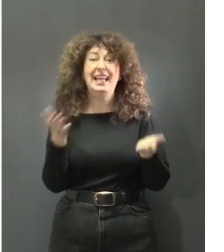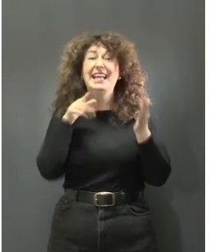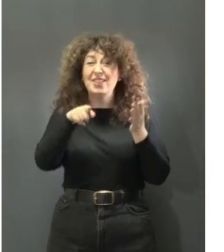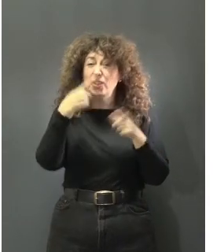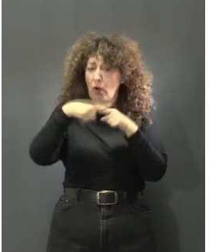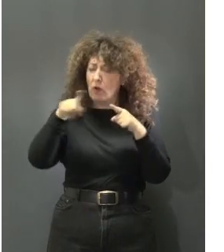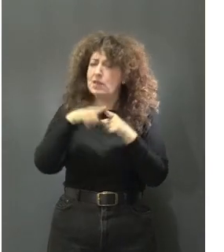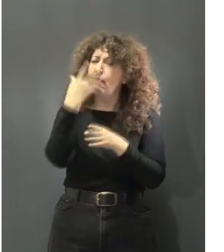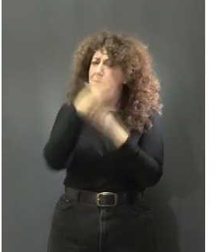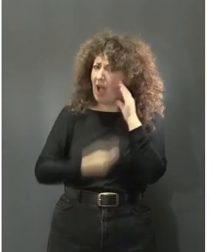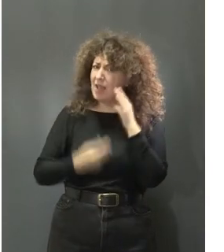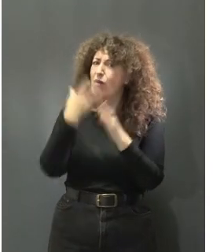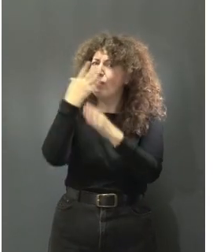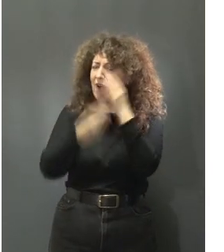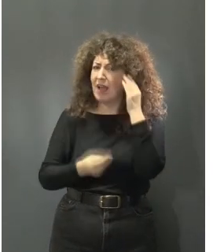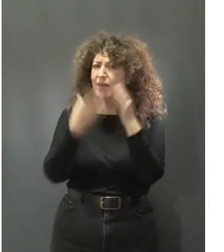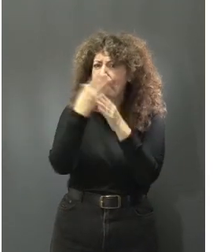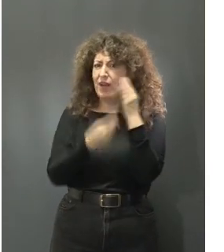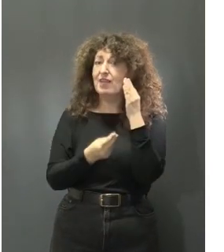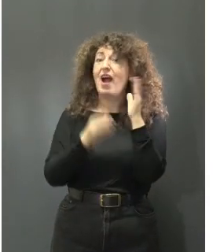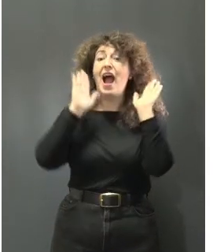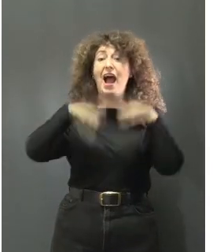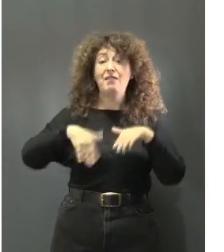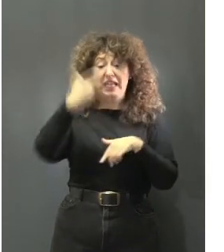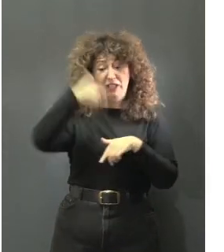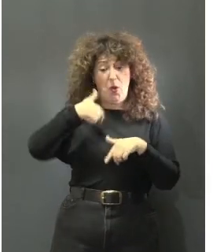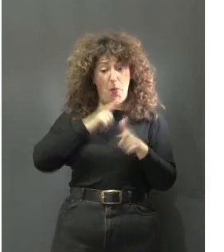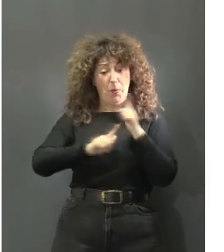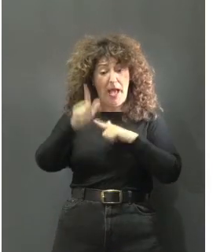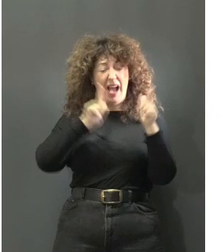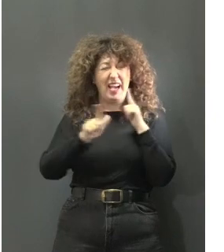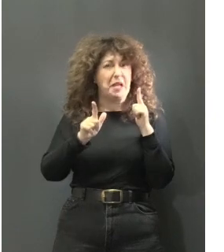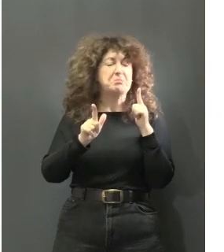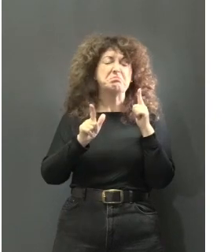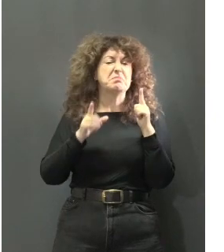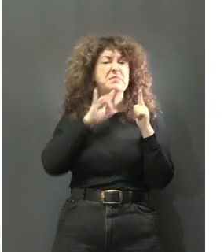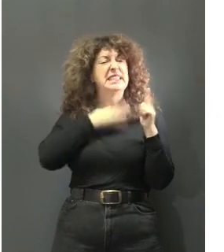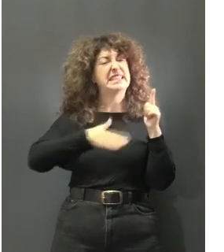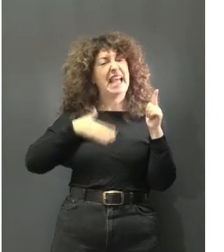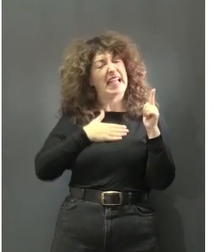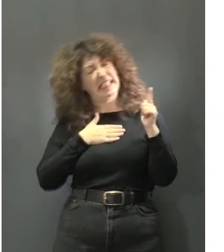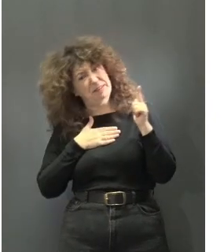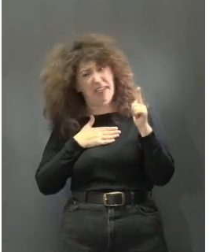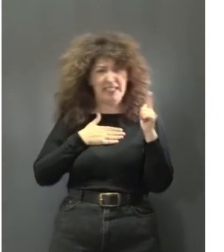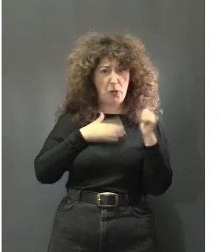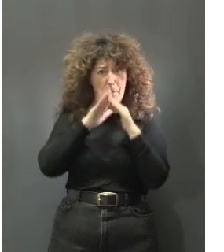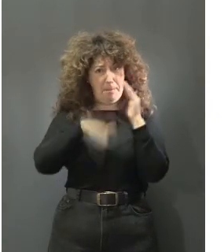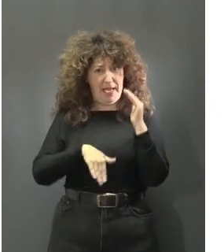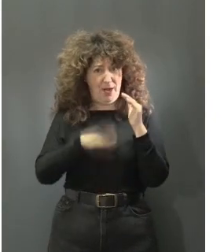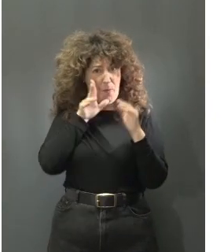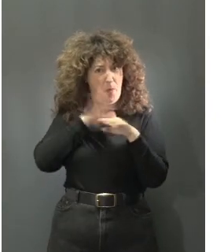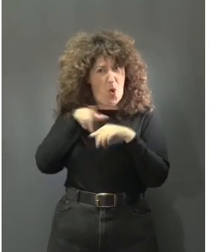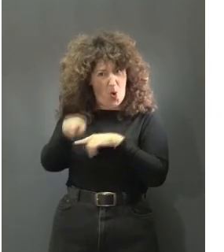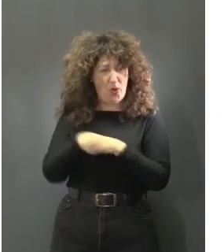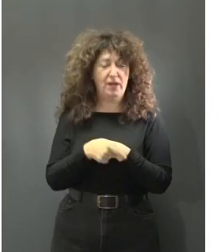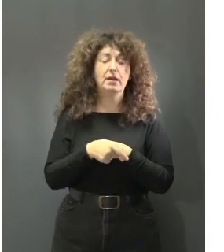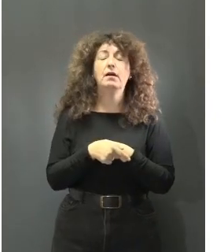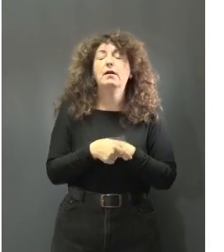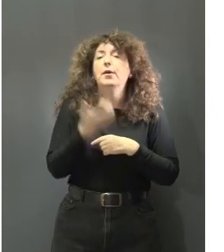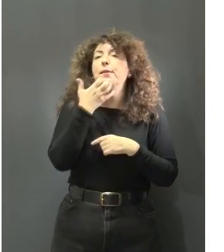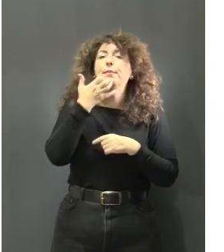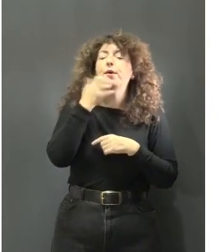son fallos que hacen que el viajero esté menos satisfecho con su viaje. O cuando vas a